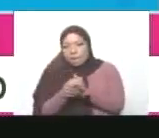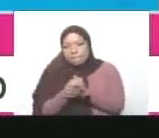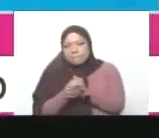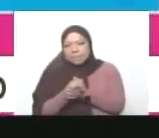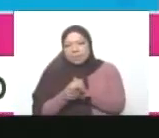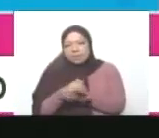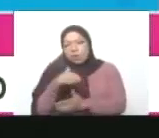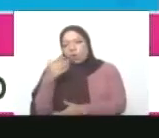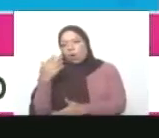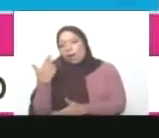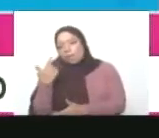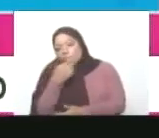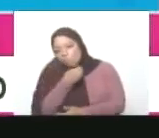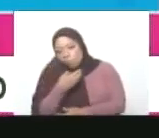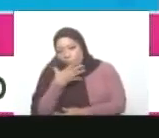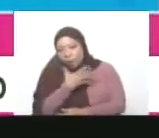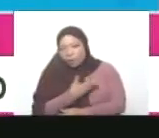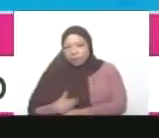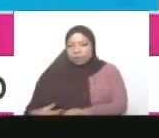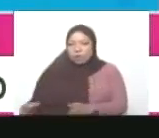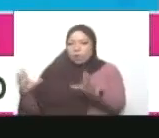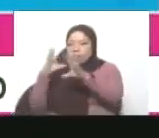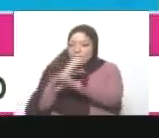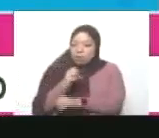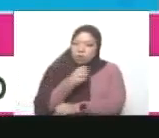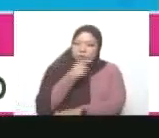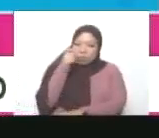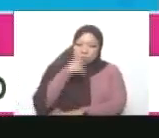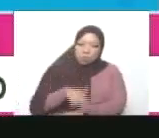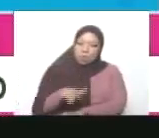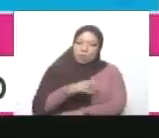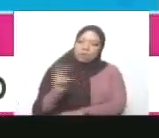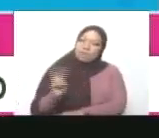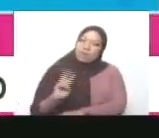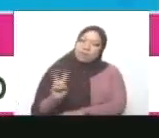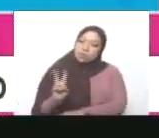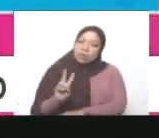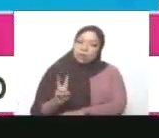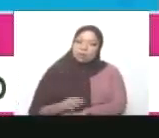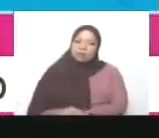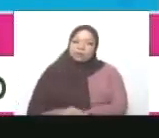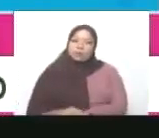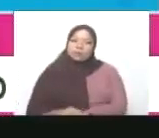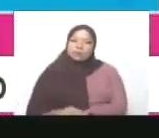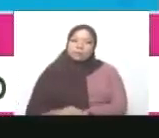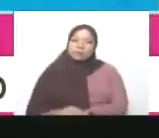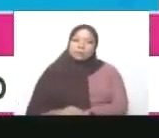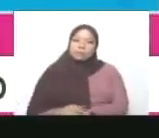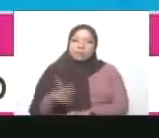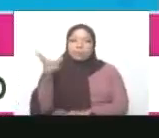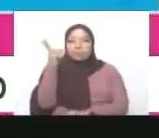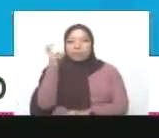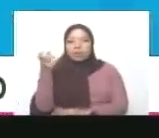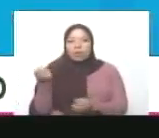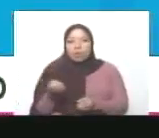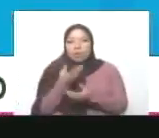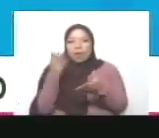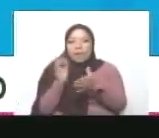Un saludo, presidente. Muy buenas noches a usted y a todo el pueblo de Venezuela. Bueno, he estado escuchando a la